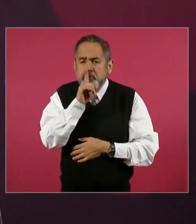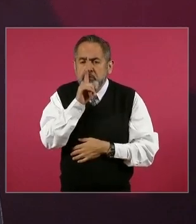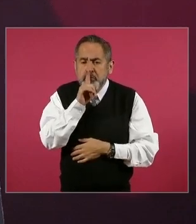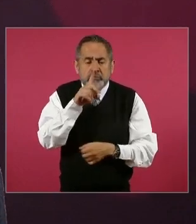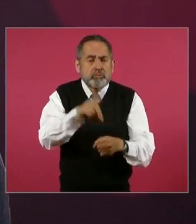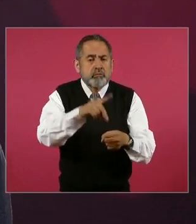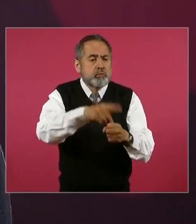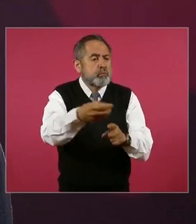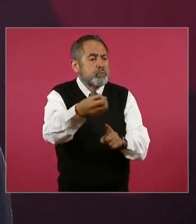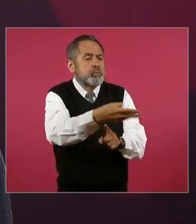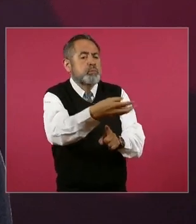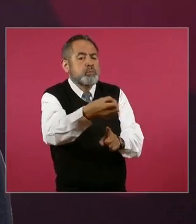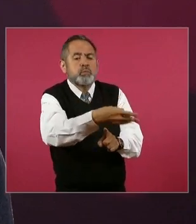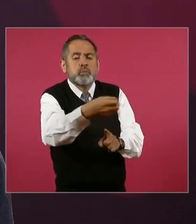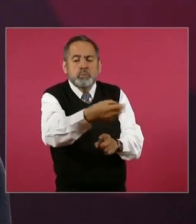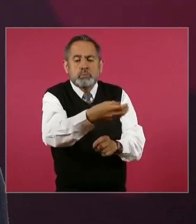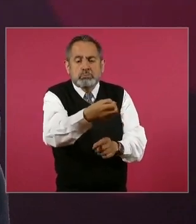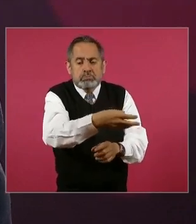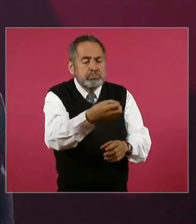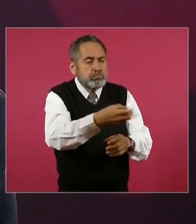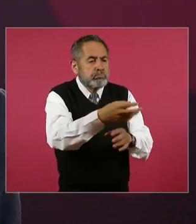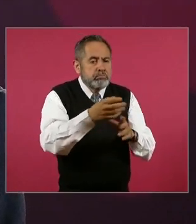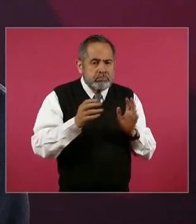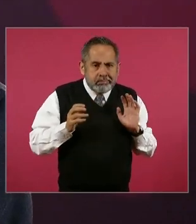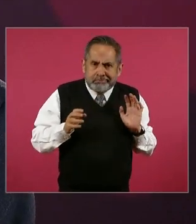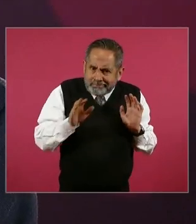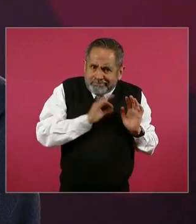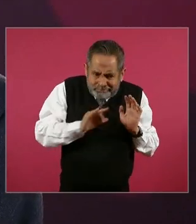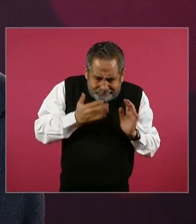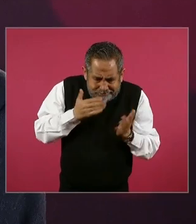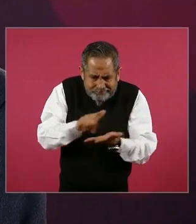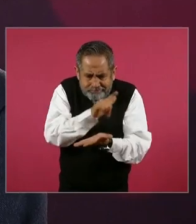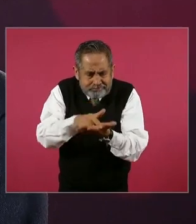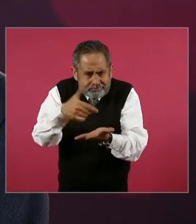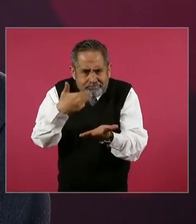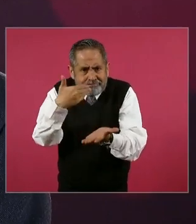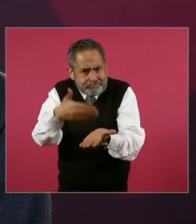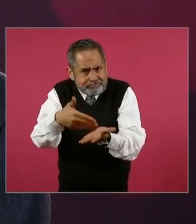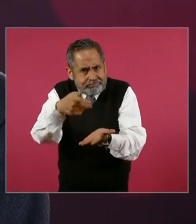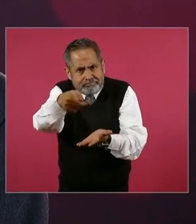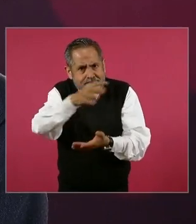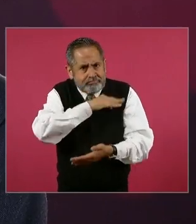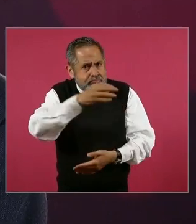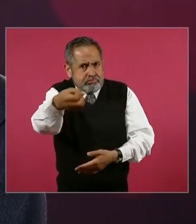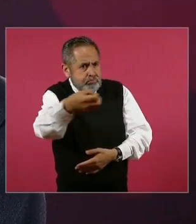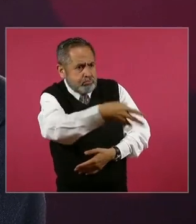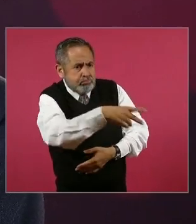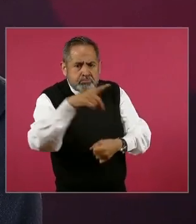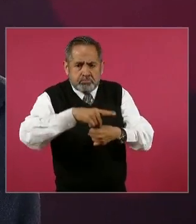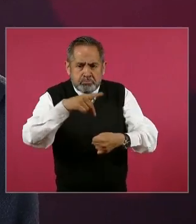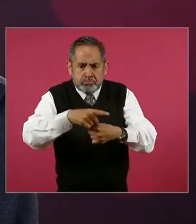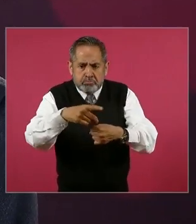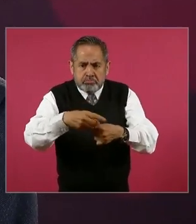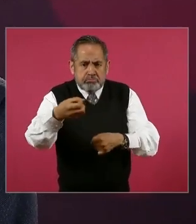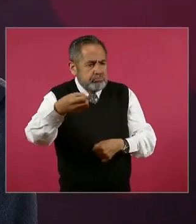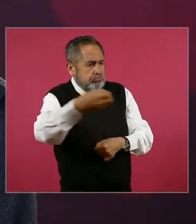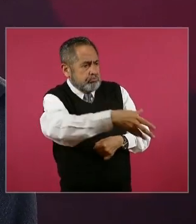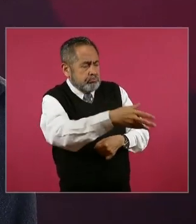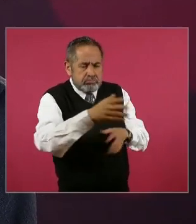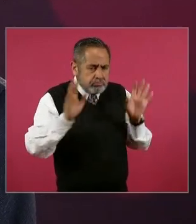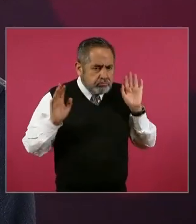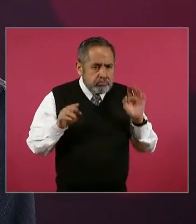reciben recursos o pueden recibirlo de la sociedad y a pesar de que quienes donan el